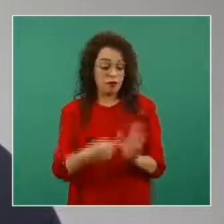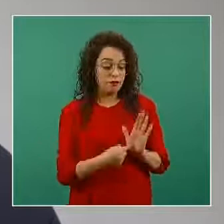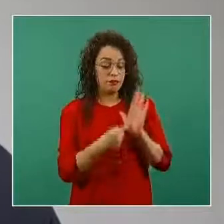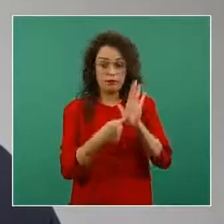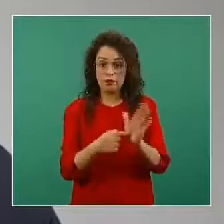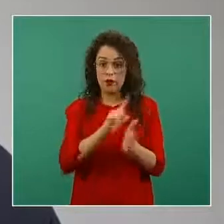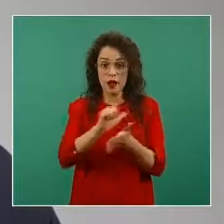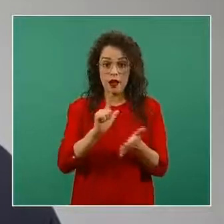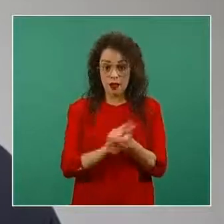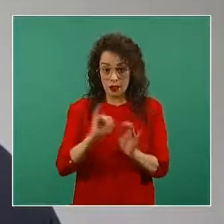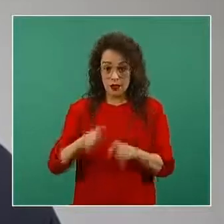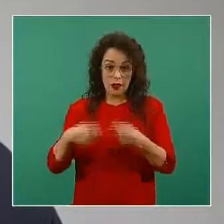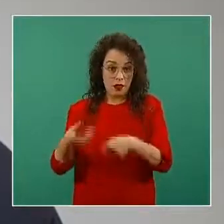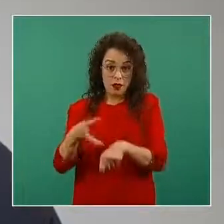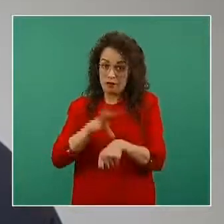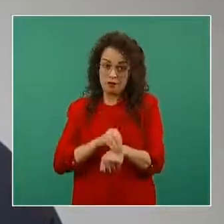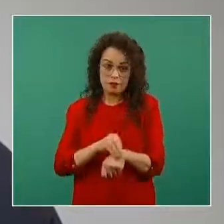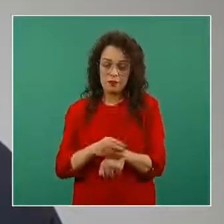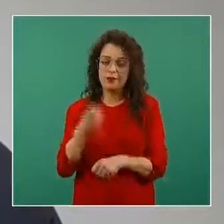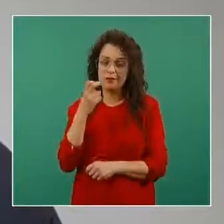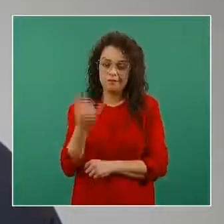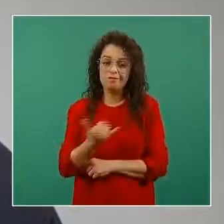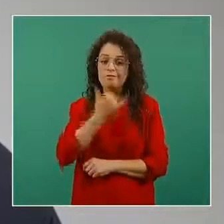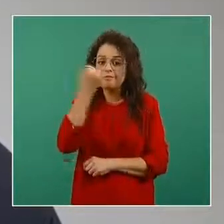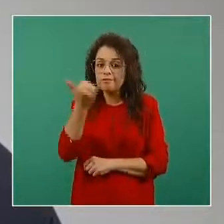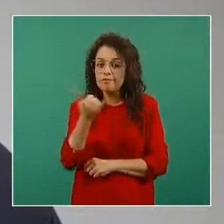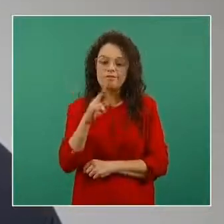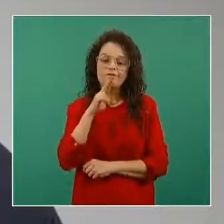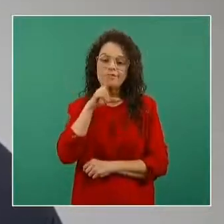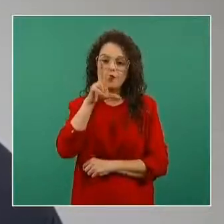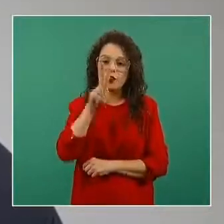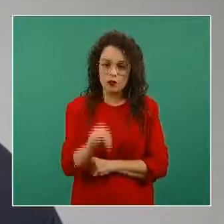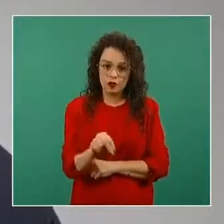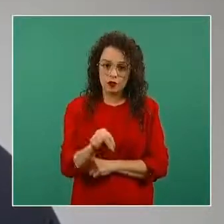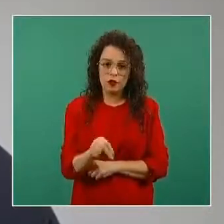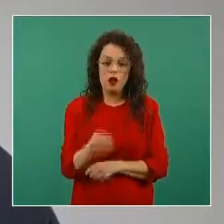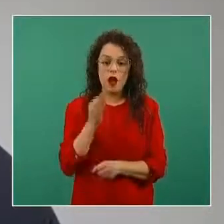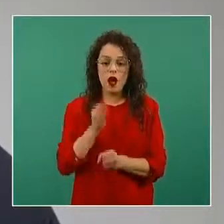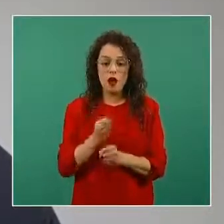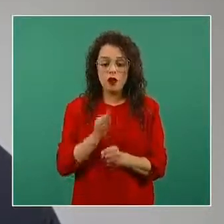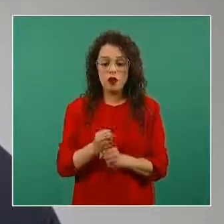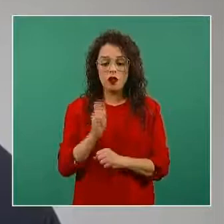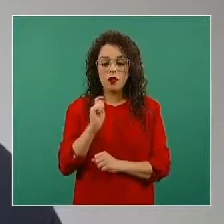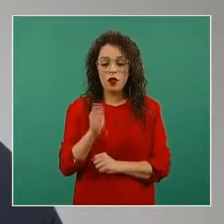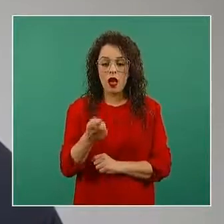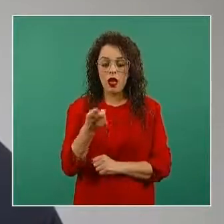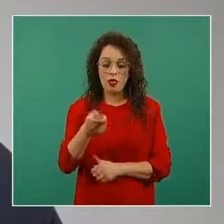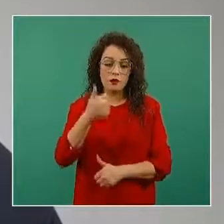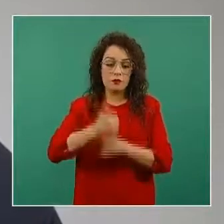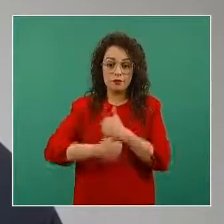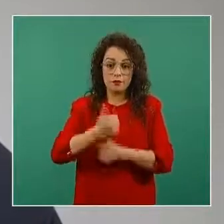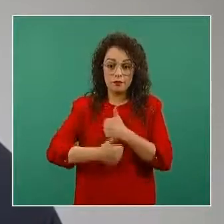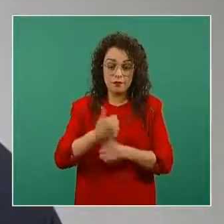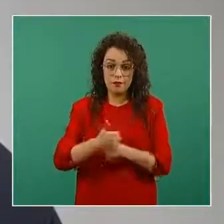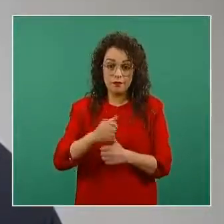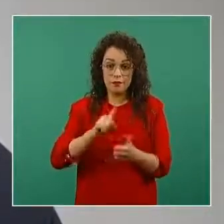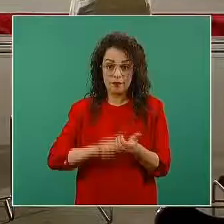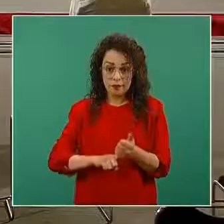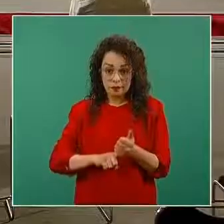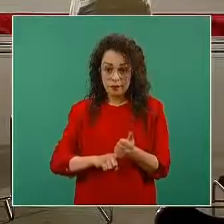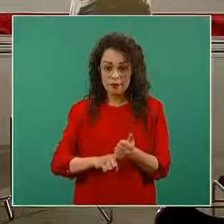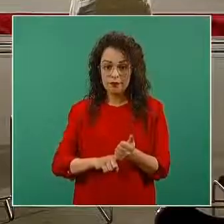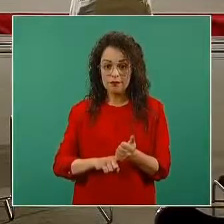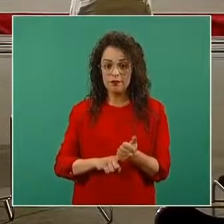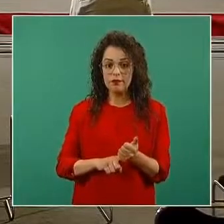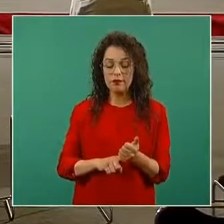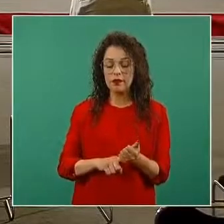de malinterpretaciones. Recordemos que estamos obviamente en medio de esta campaña nacional de